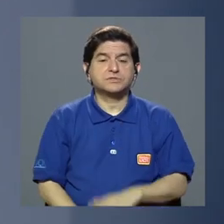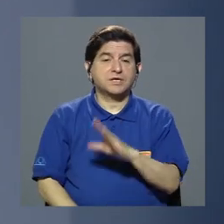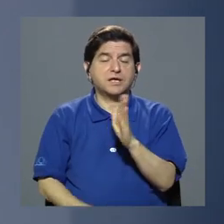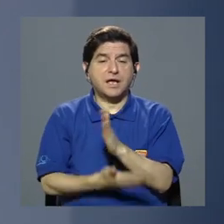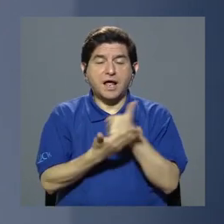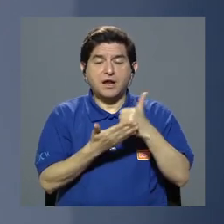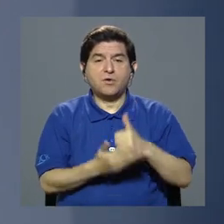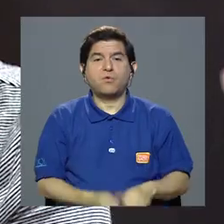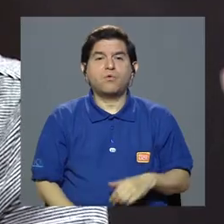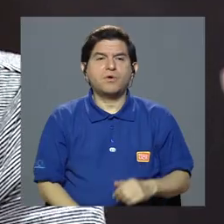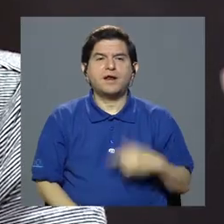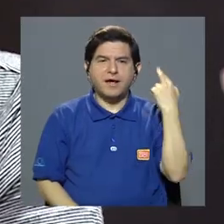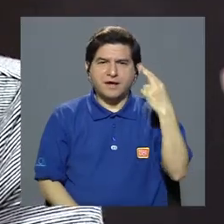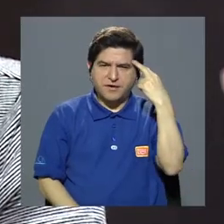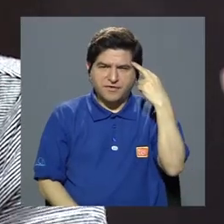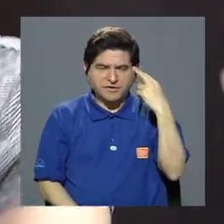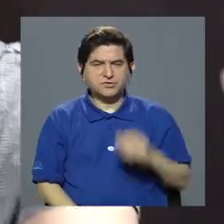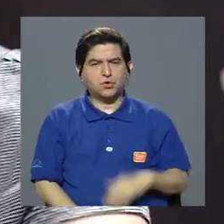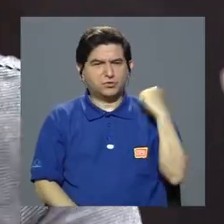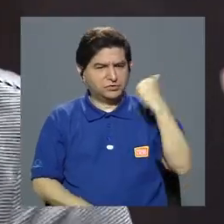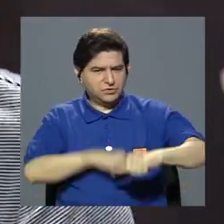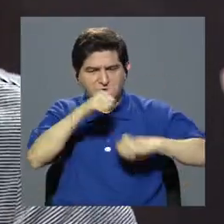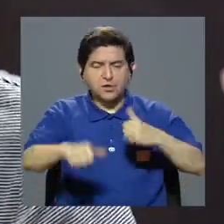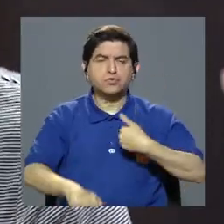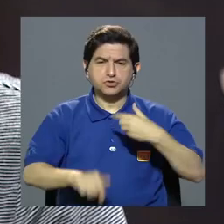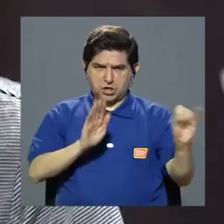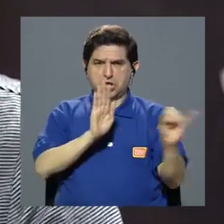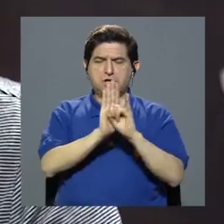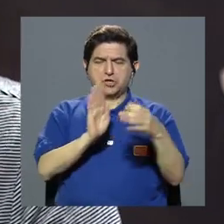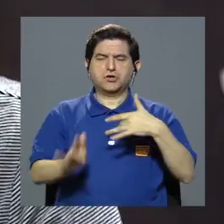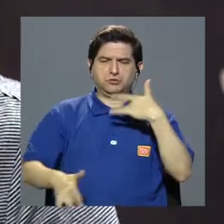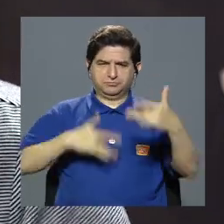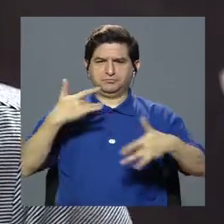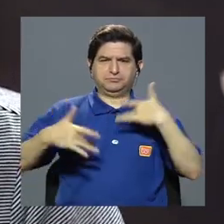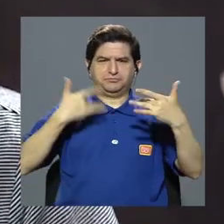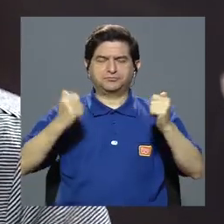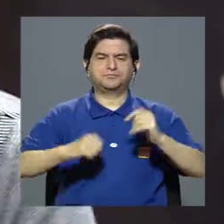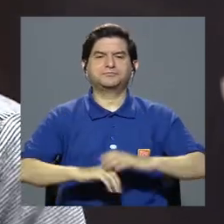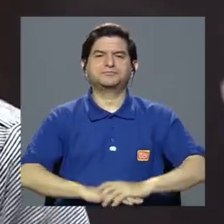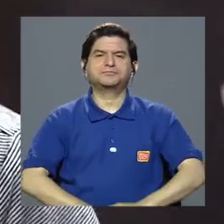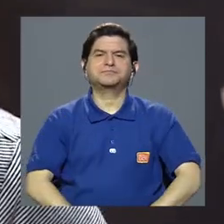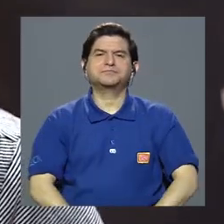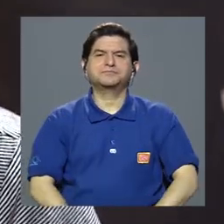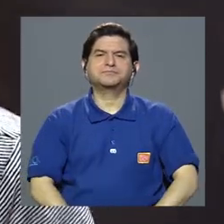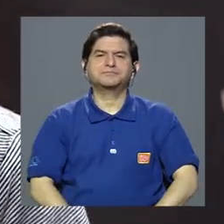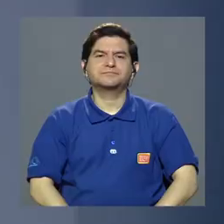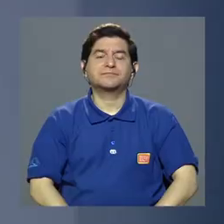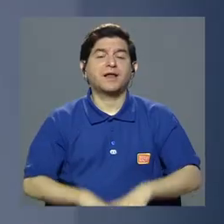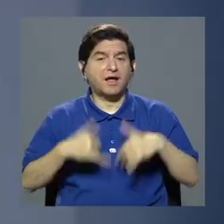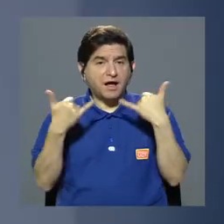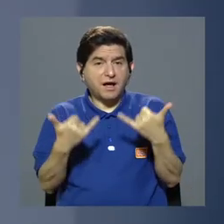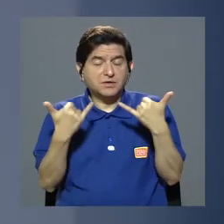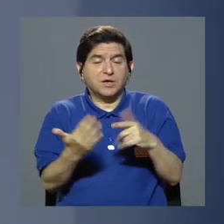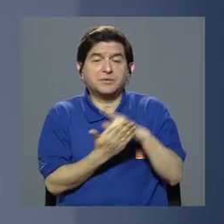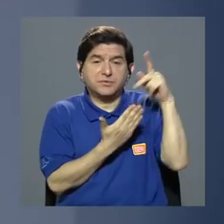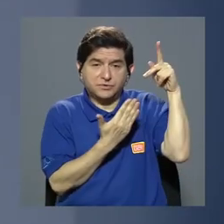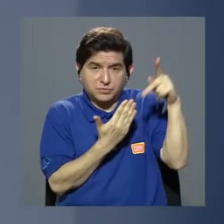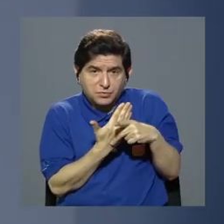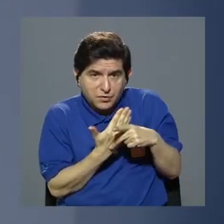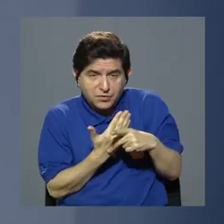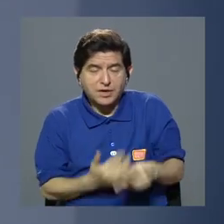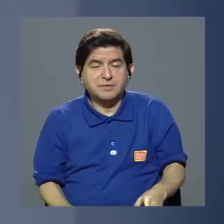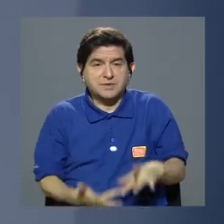luchar por alguna causa y eso es lo que me siento identificada digamos de alguna forma y bueno en la actualidad los programas